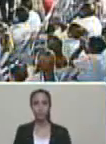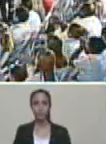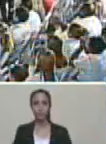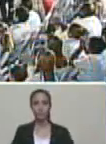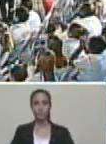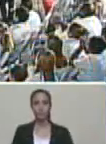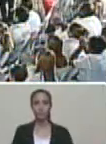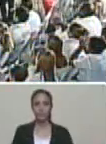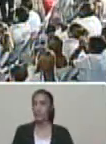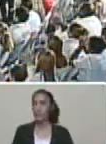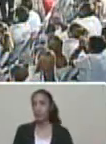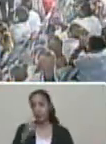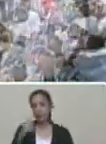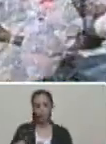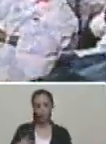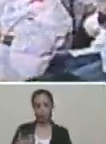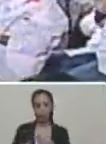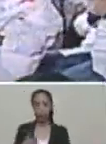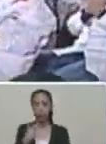cristiana. Seguir avanzando.